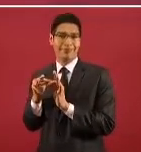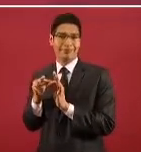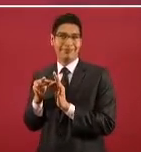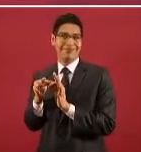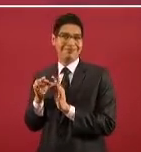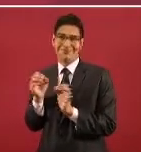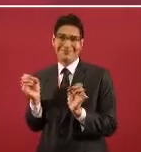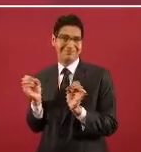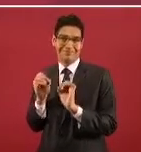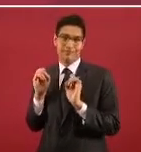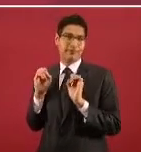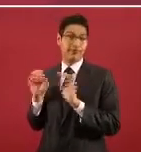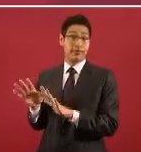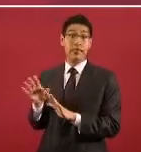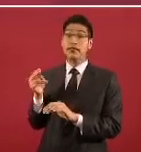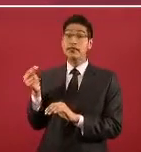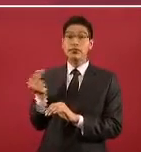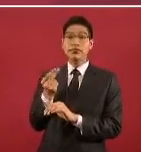que levantarlos.